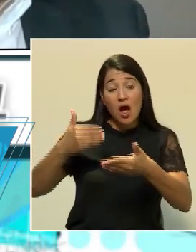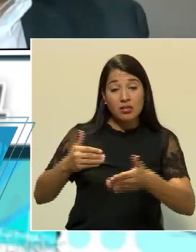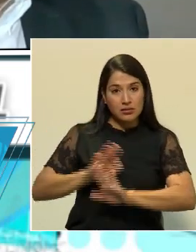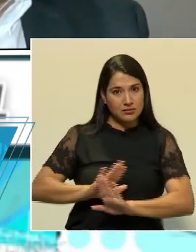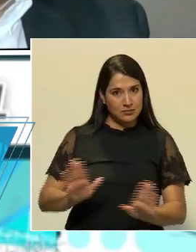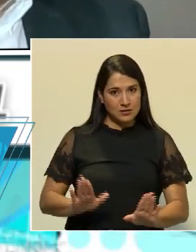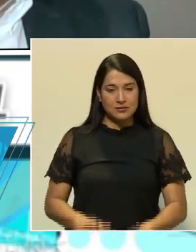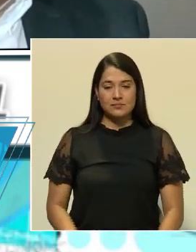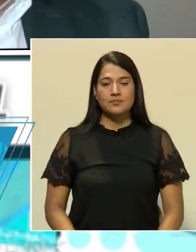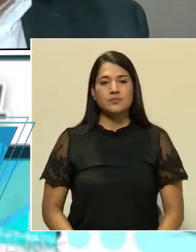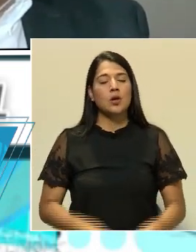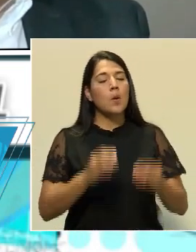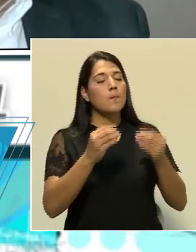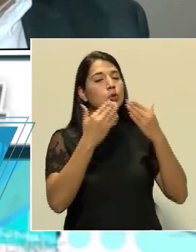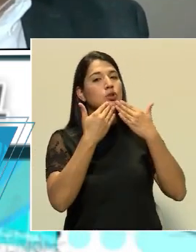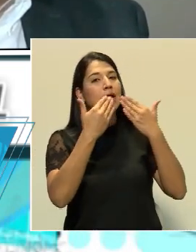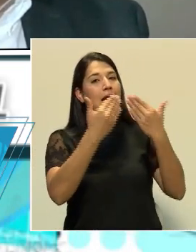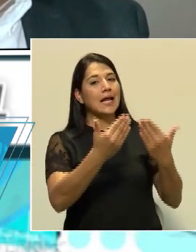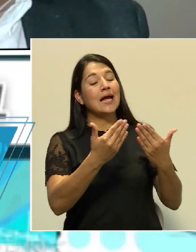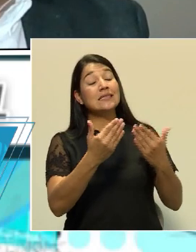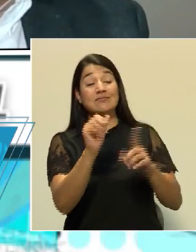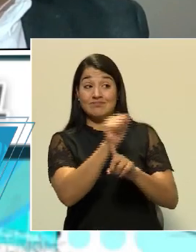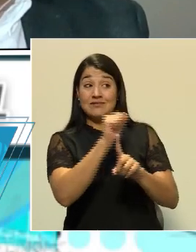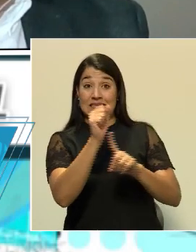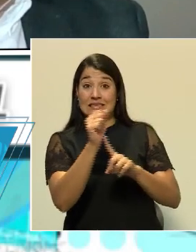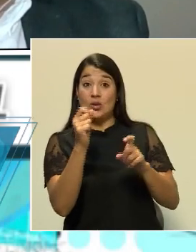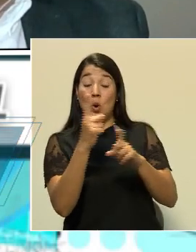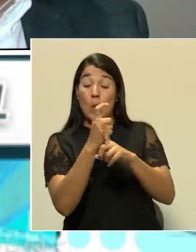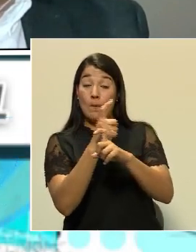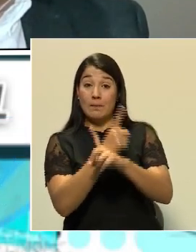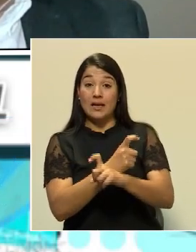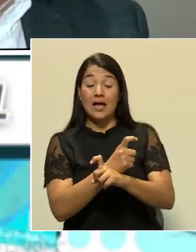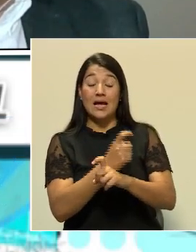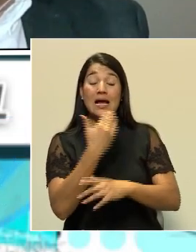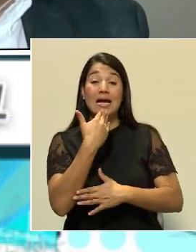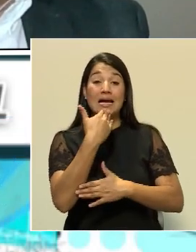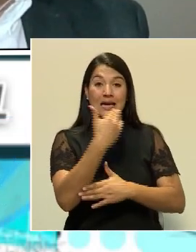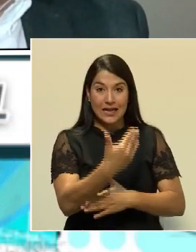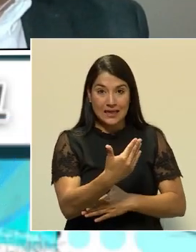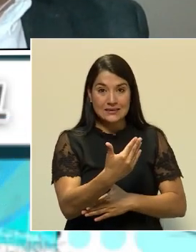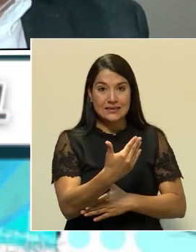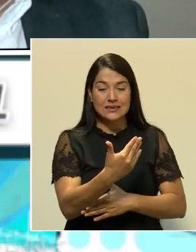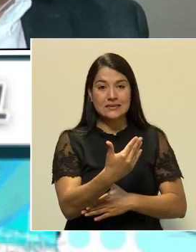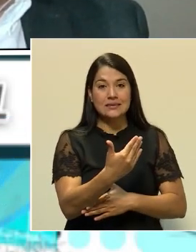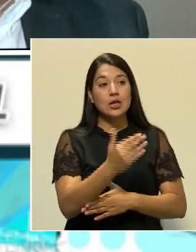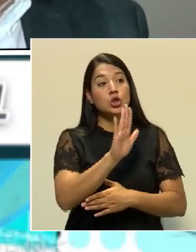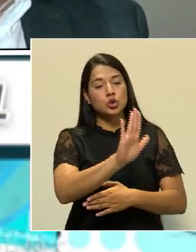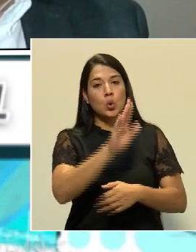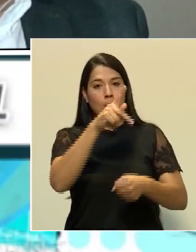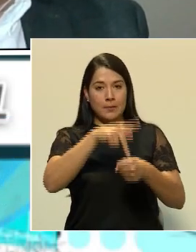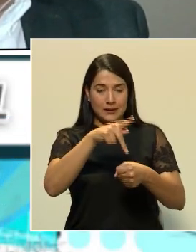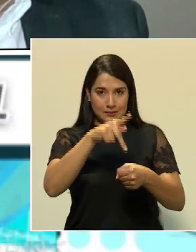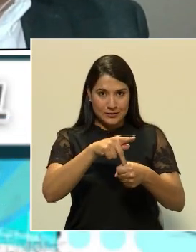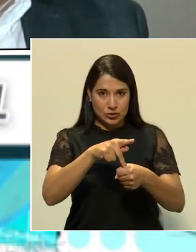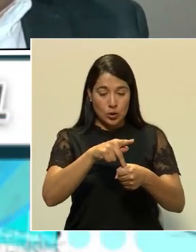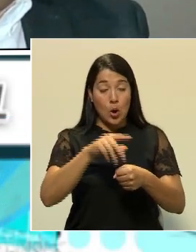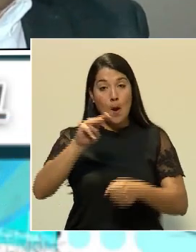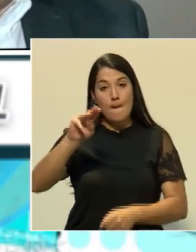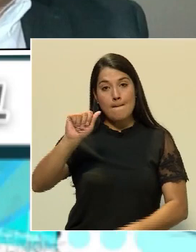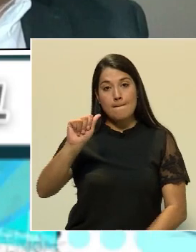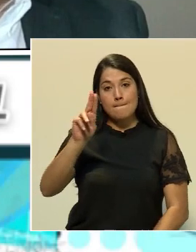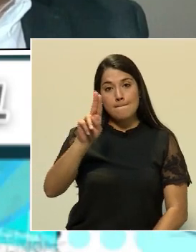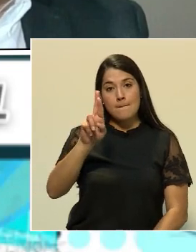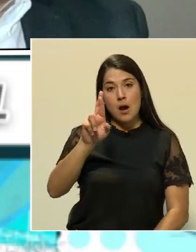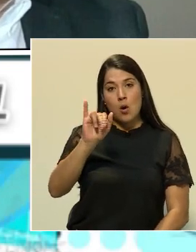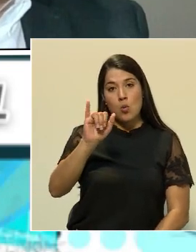hacer. Muchísimas gracias. Una situación muy complicada. Le agradezco la participación a don